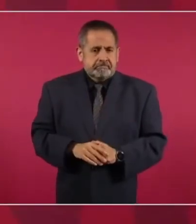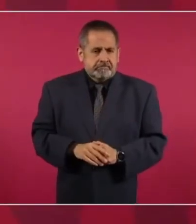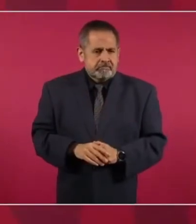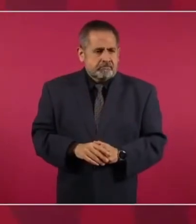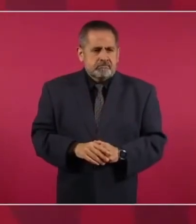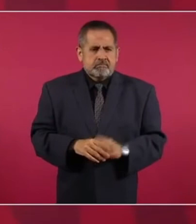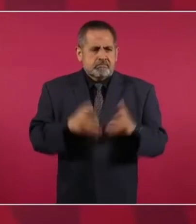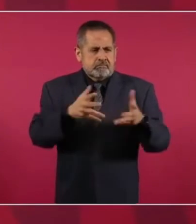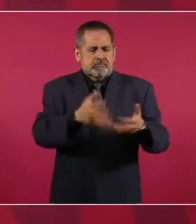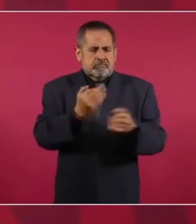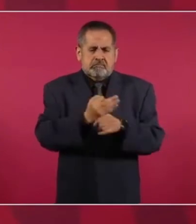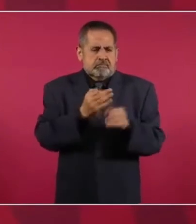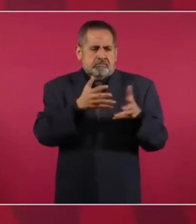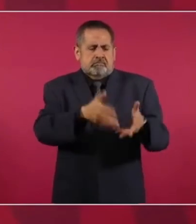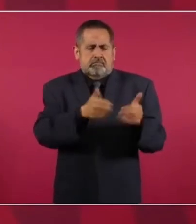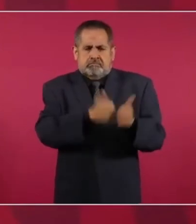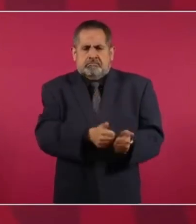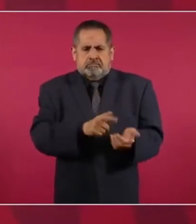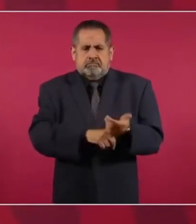queda como está.